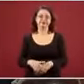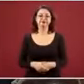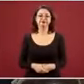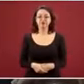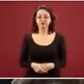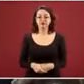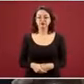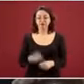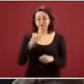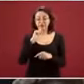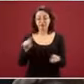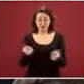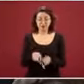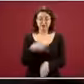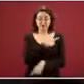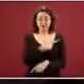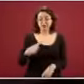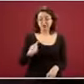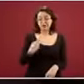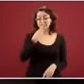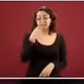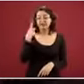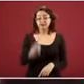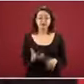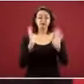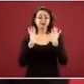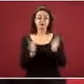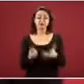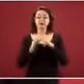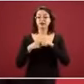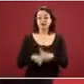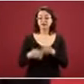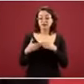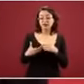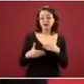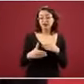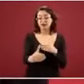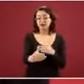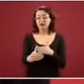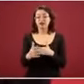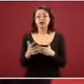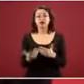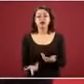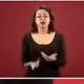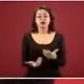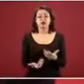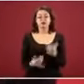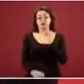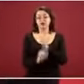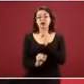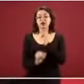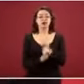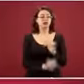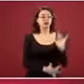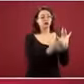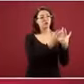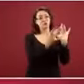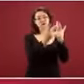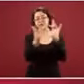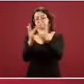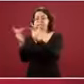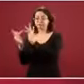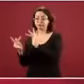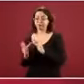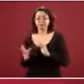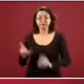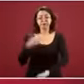les informo que ya comenzamos con la conectividad para el